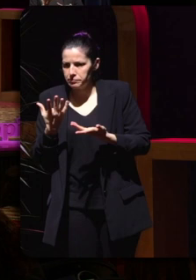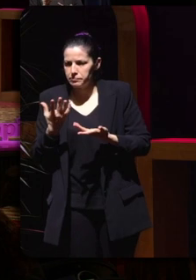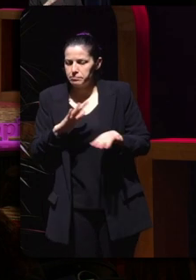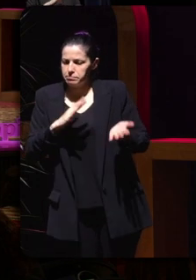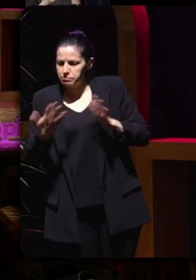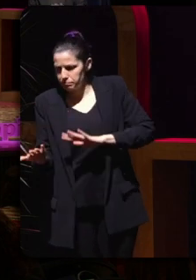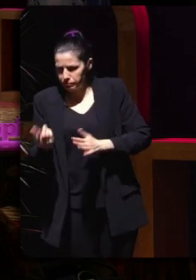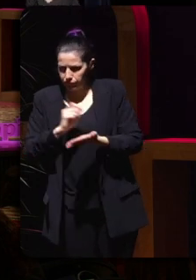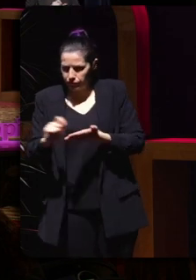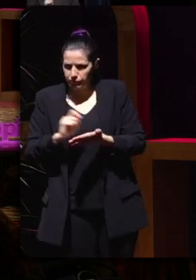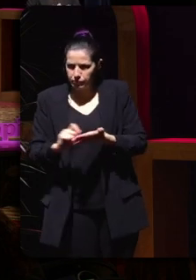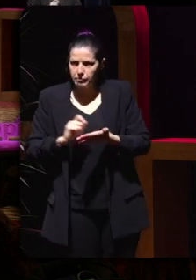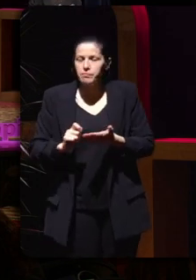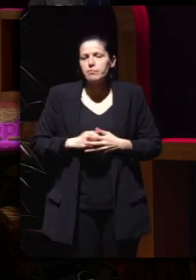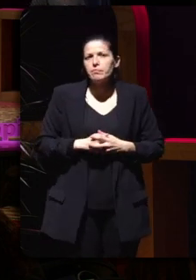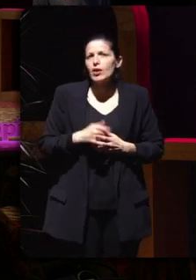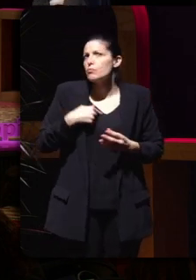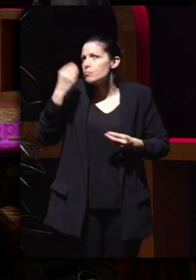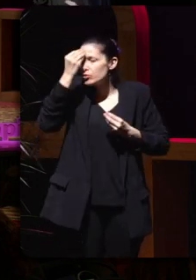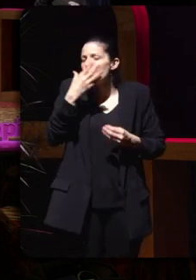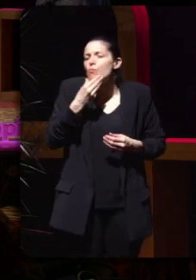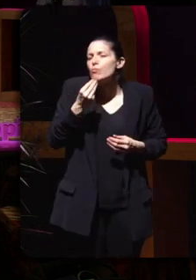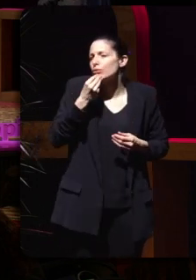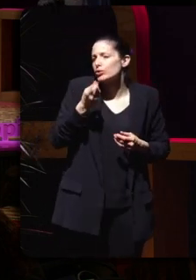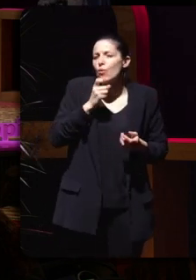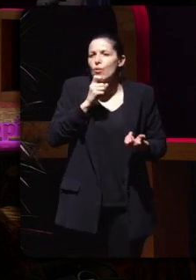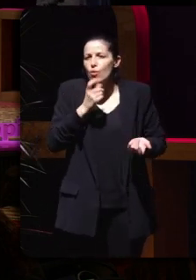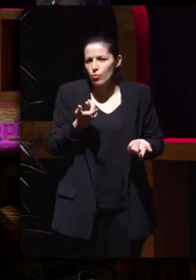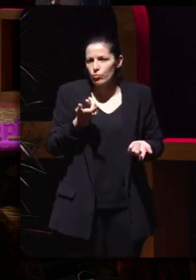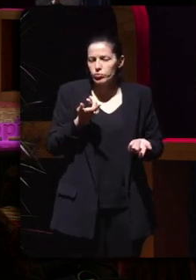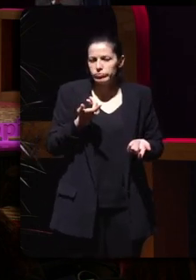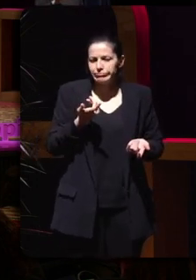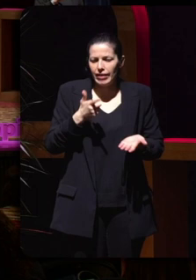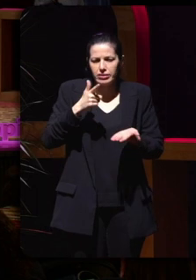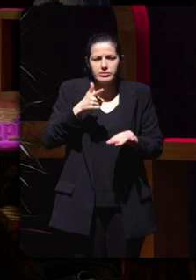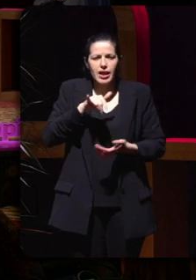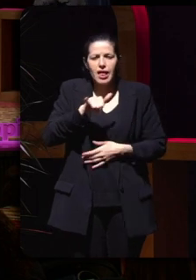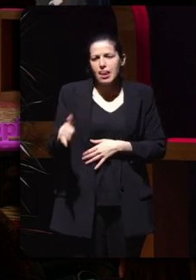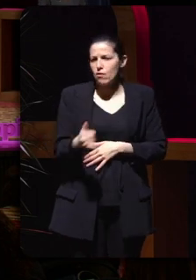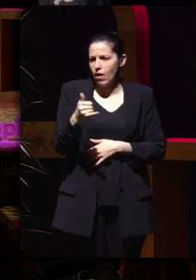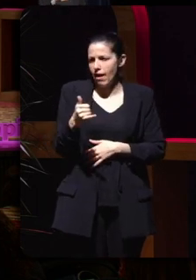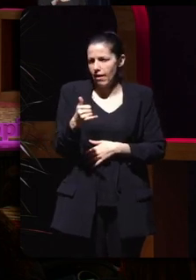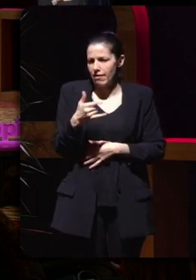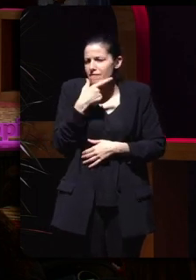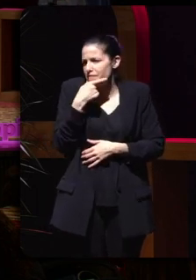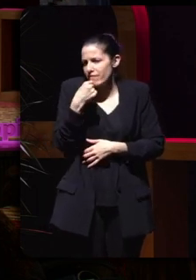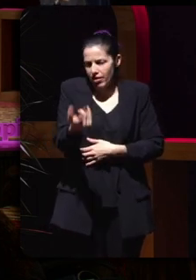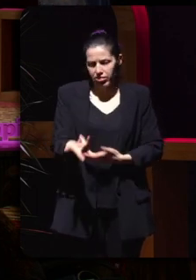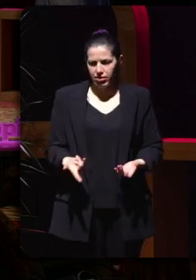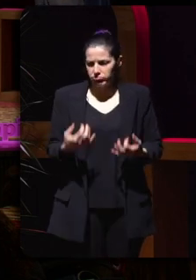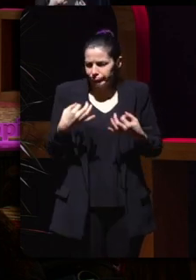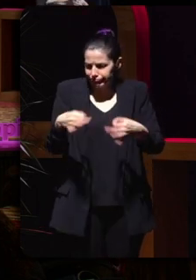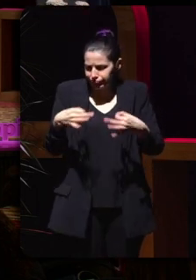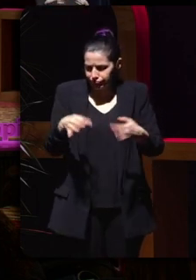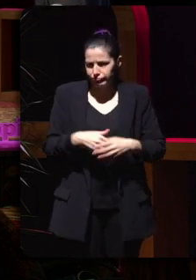es más bonito de lograr es hacerlo a través de un lenguaje fácil pues lo que decía Maruja no